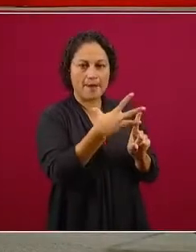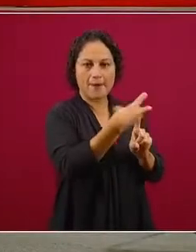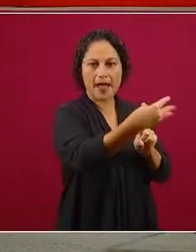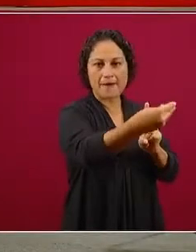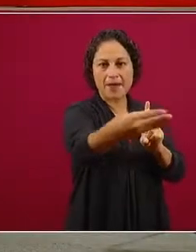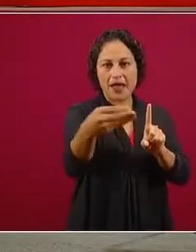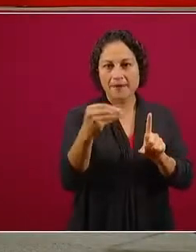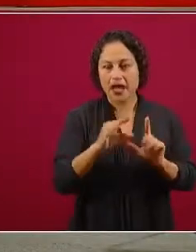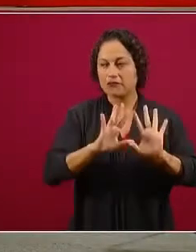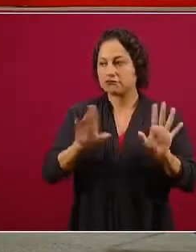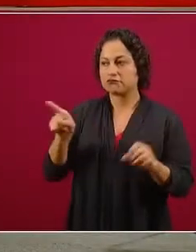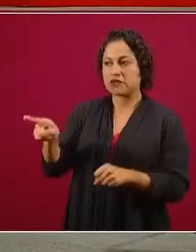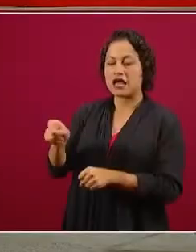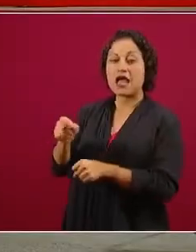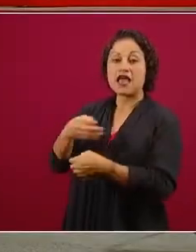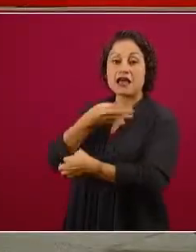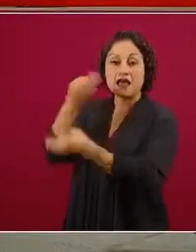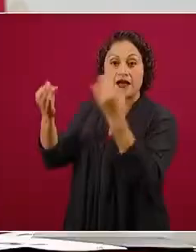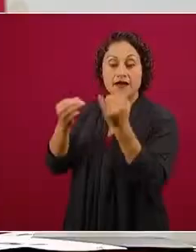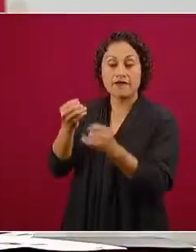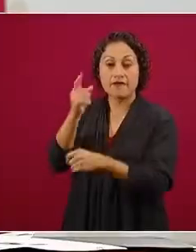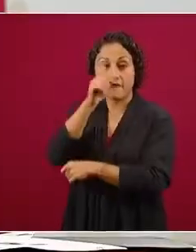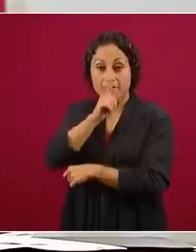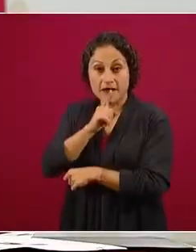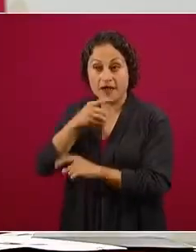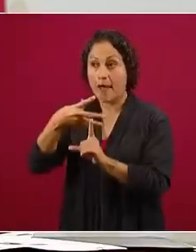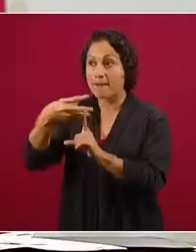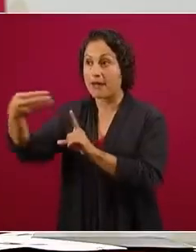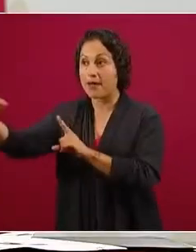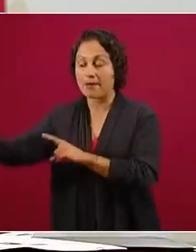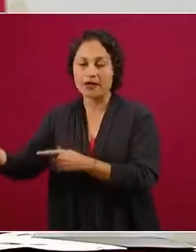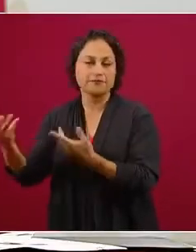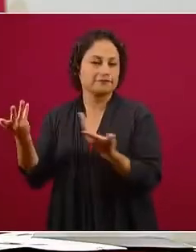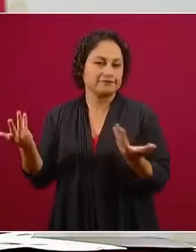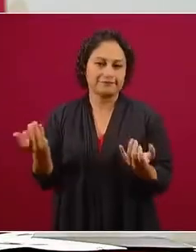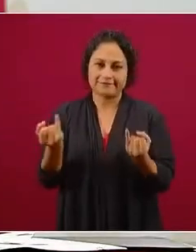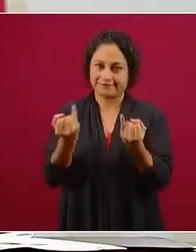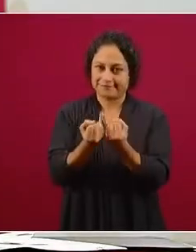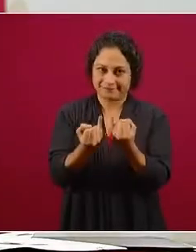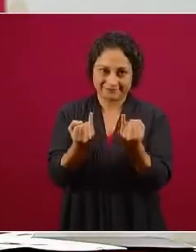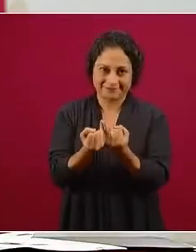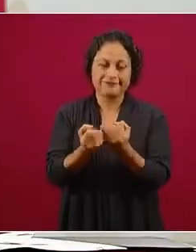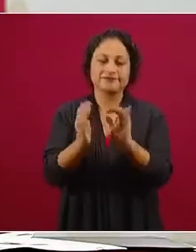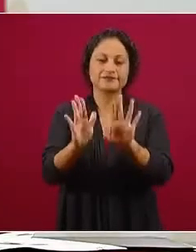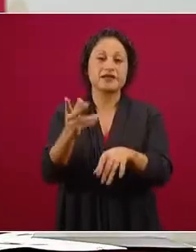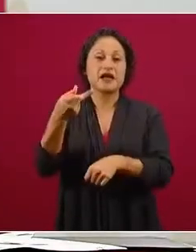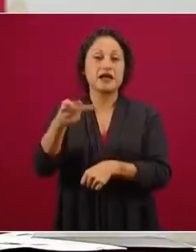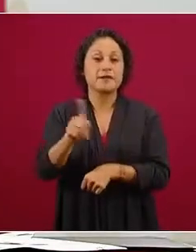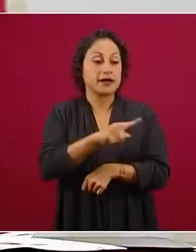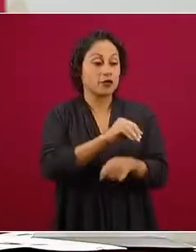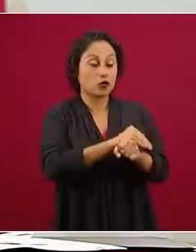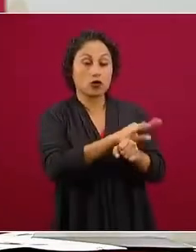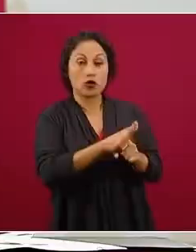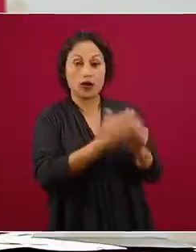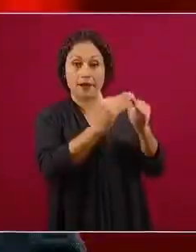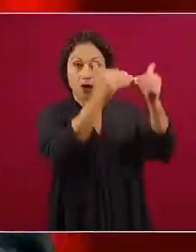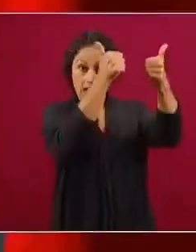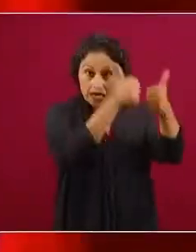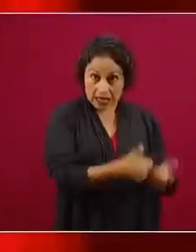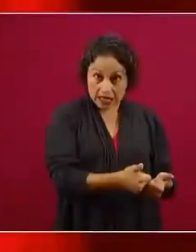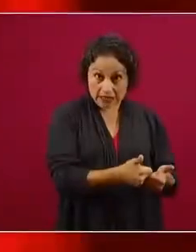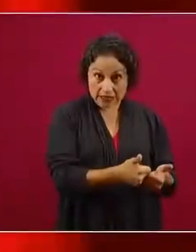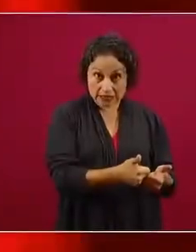de sanas distancias o de quedarnos en casa, en el caso de la infodemia es